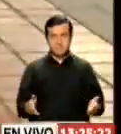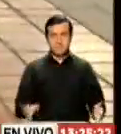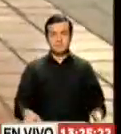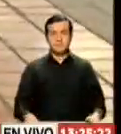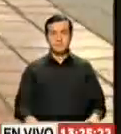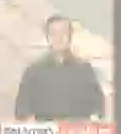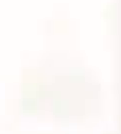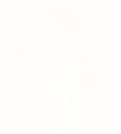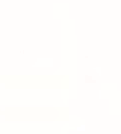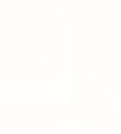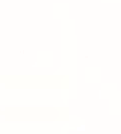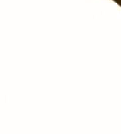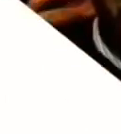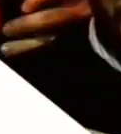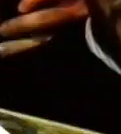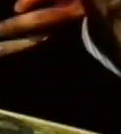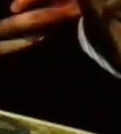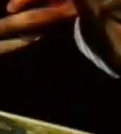Telediario.